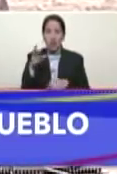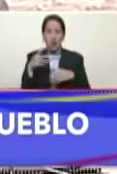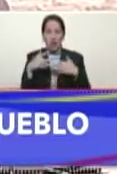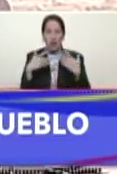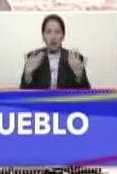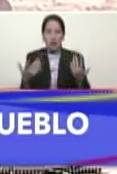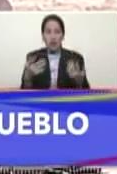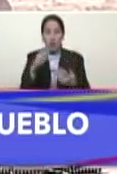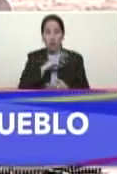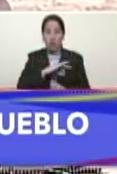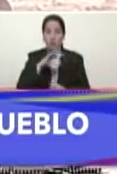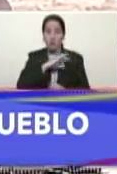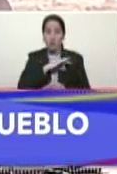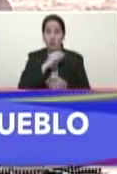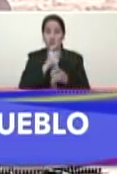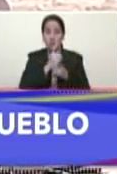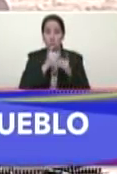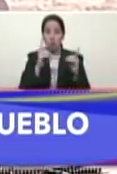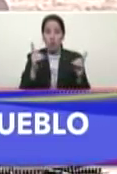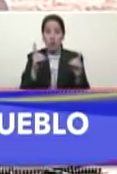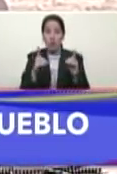democrática, legítima,